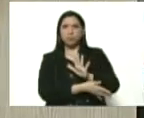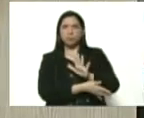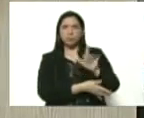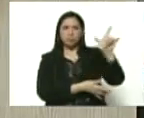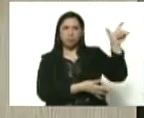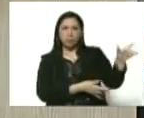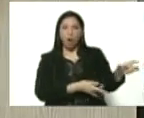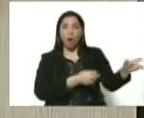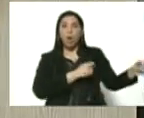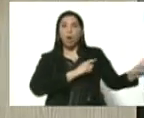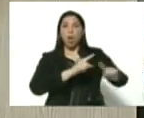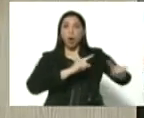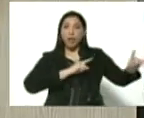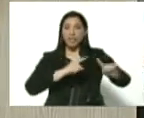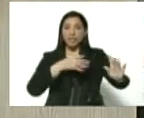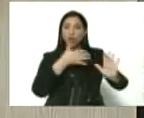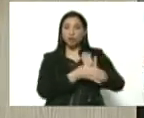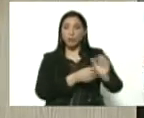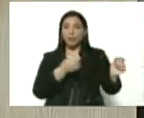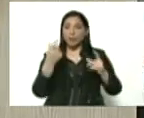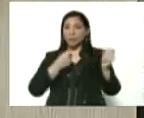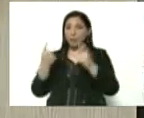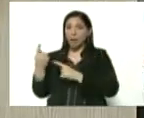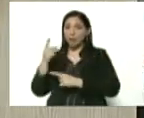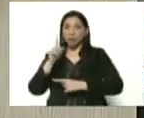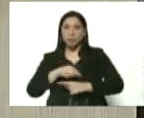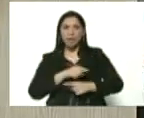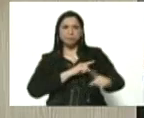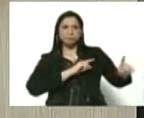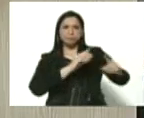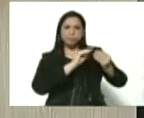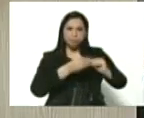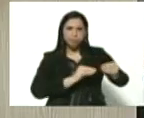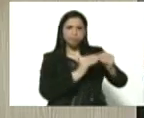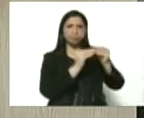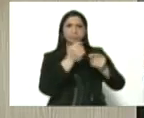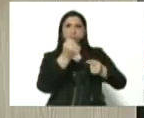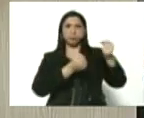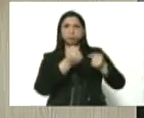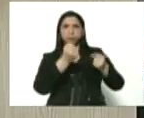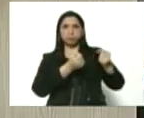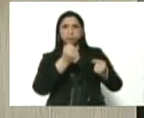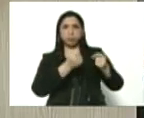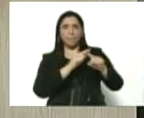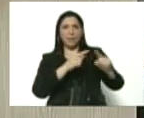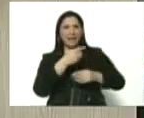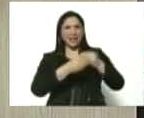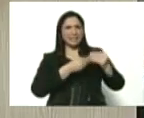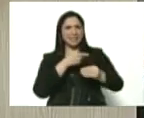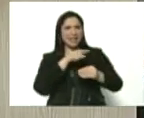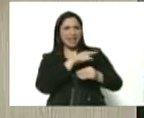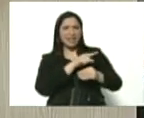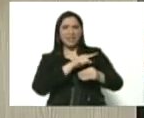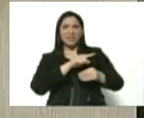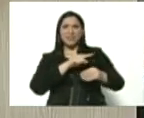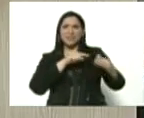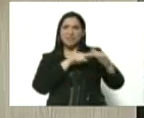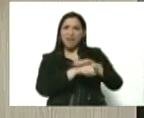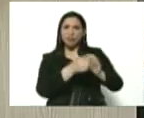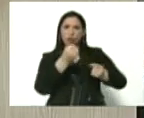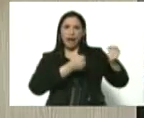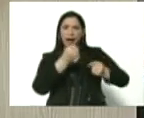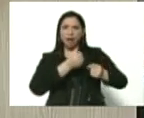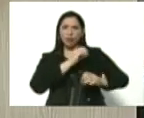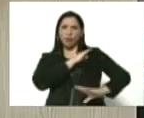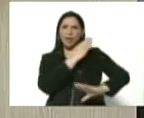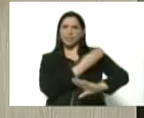acondicionamiento logístico del desembarco, el acondicionamiento de los vehículos para generar en ellos fuerza letal para las acciones de violencia